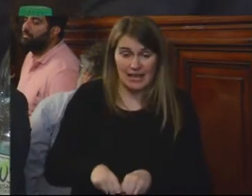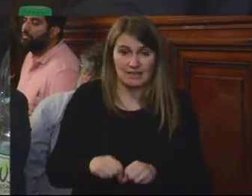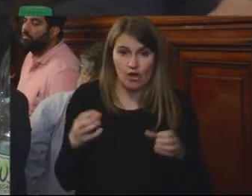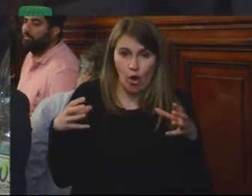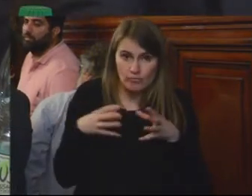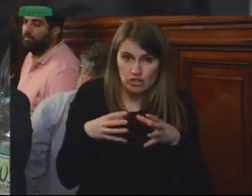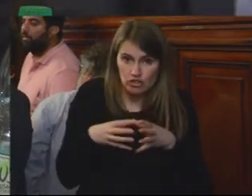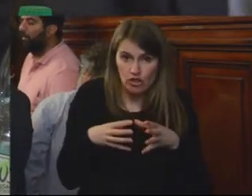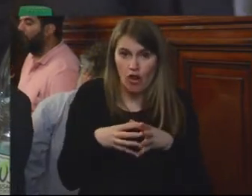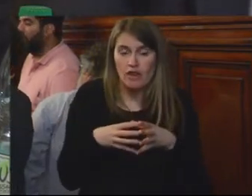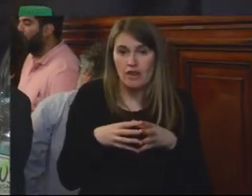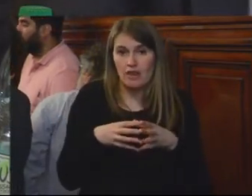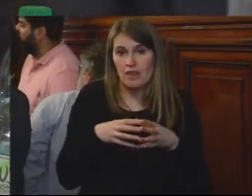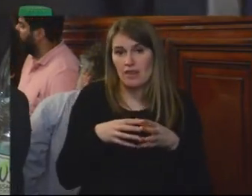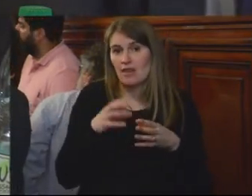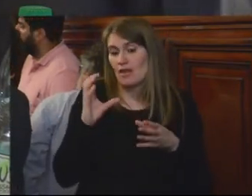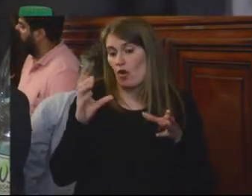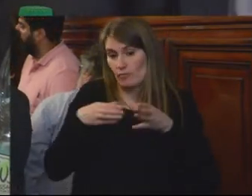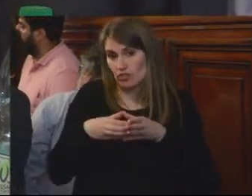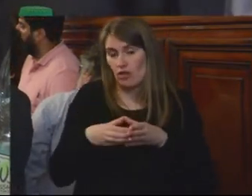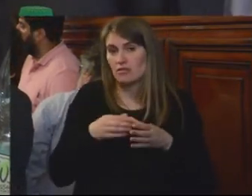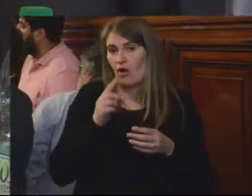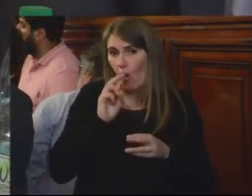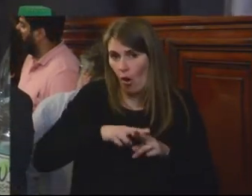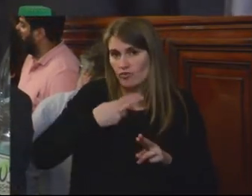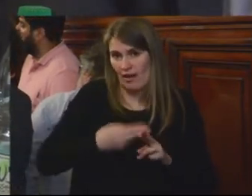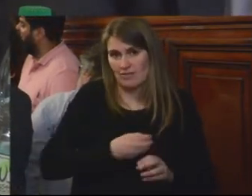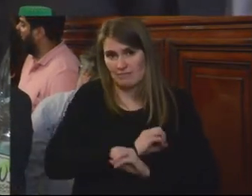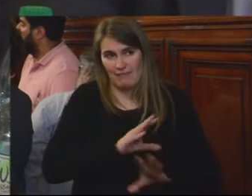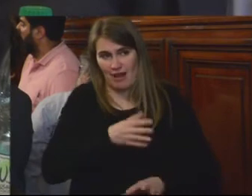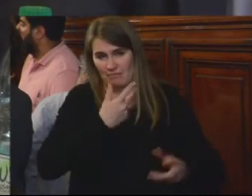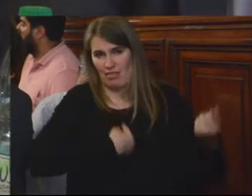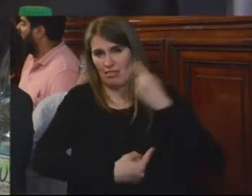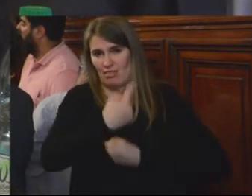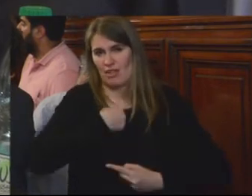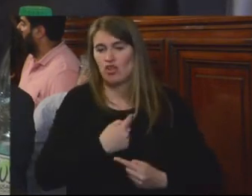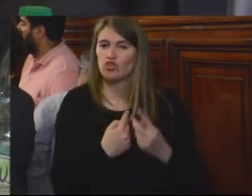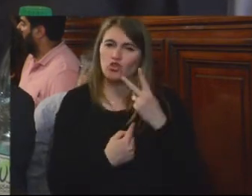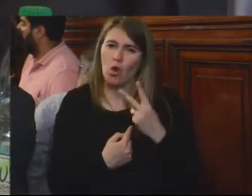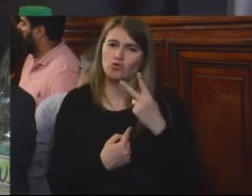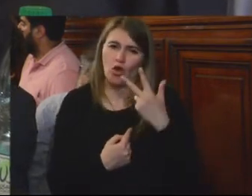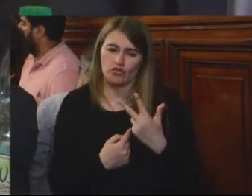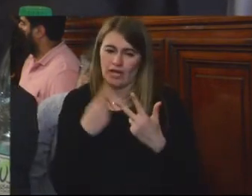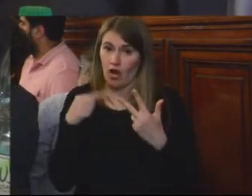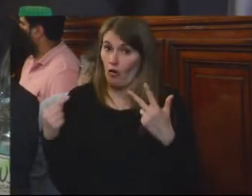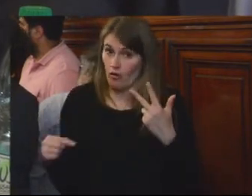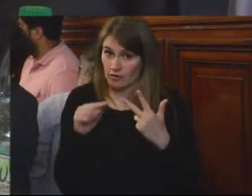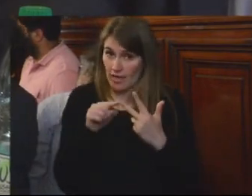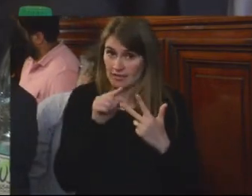desprestigiados nuevamente y me voy a referir a dos o tres puntos que tienen que ver